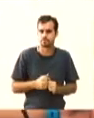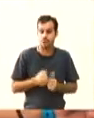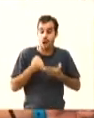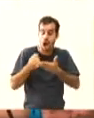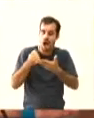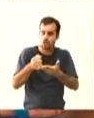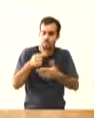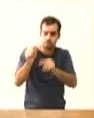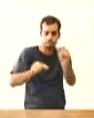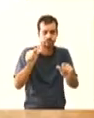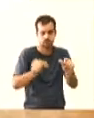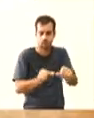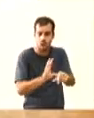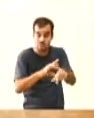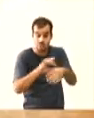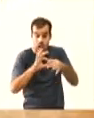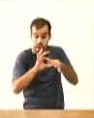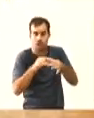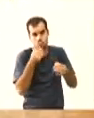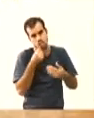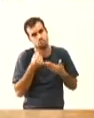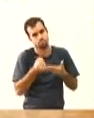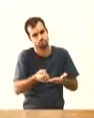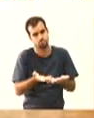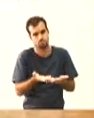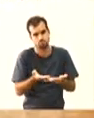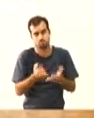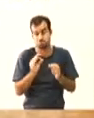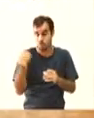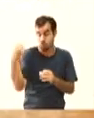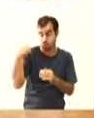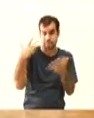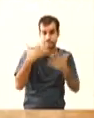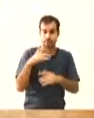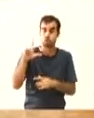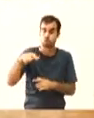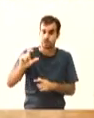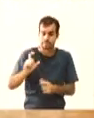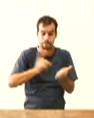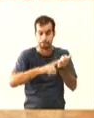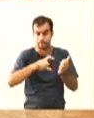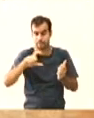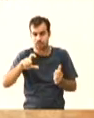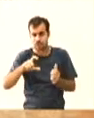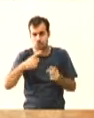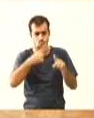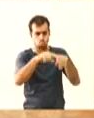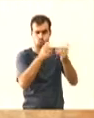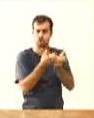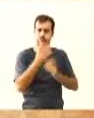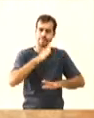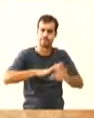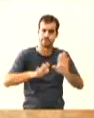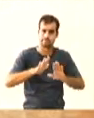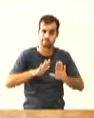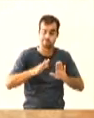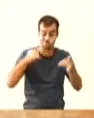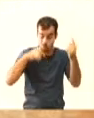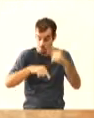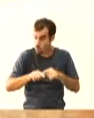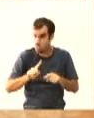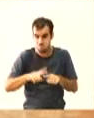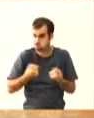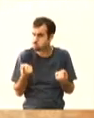explicaba. Y además un llamado que se ha hecho desde la Unión de Jóvenes Comunistas, el propio partido, el Consejo de Defensa, Y hoy particularmente, más allá de la